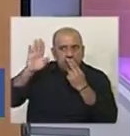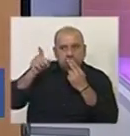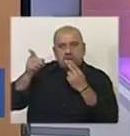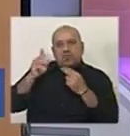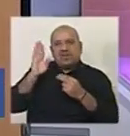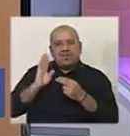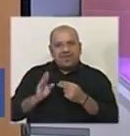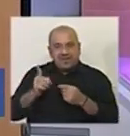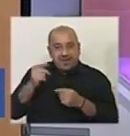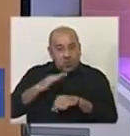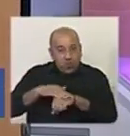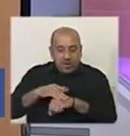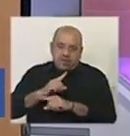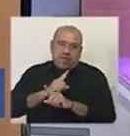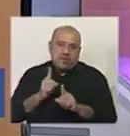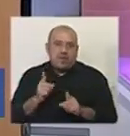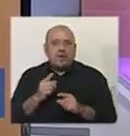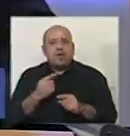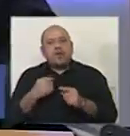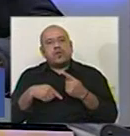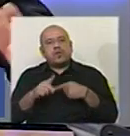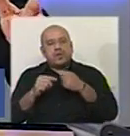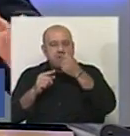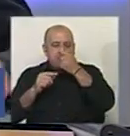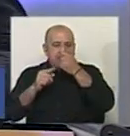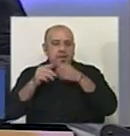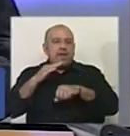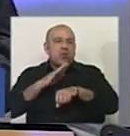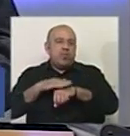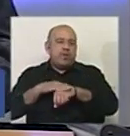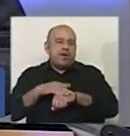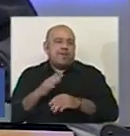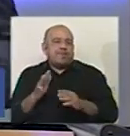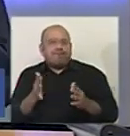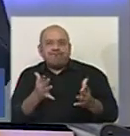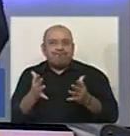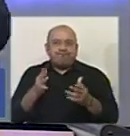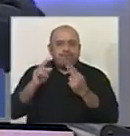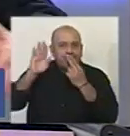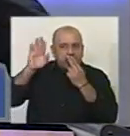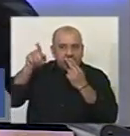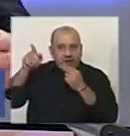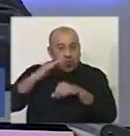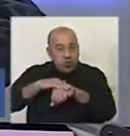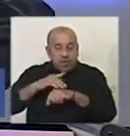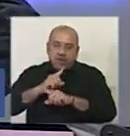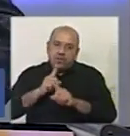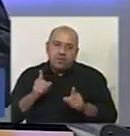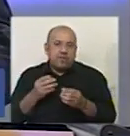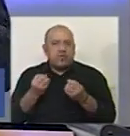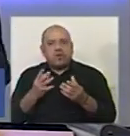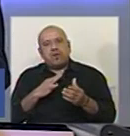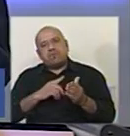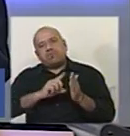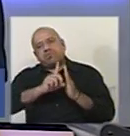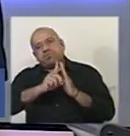negociando. O sea que la culpa obviamente sí no sería de Bolsonaro, sino que esto lo han arrastrado por tanto tiempo, ya